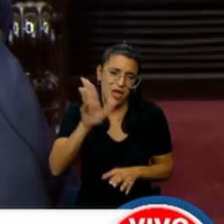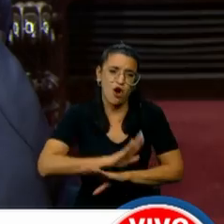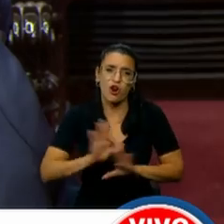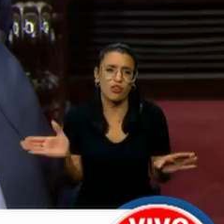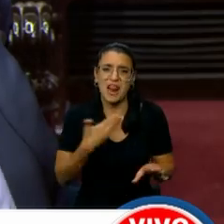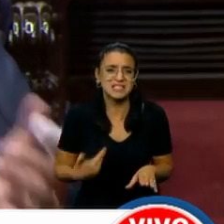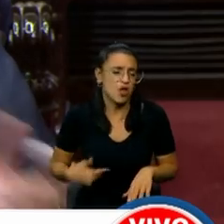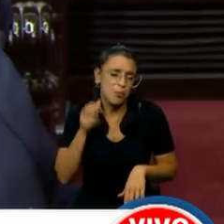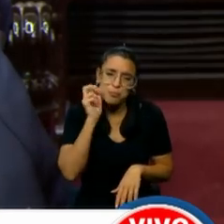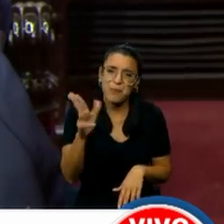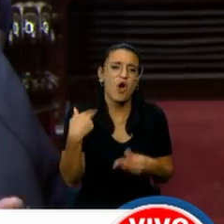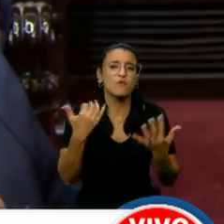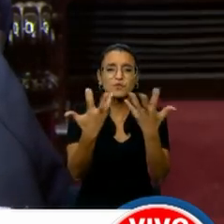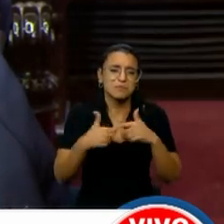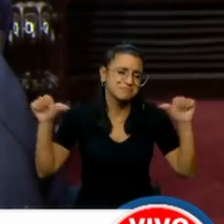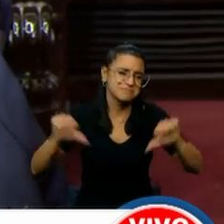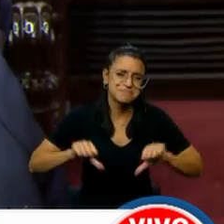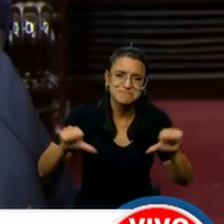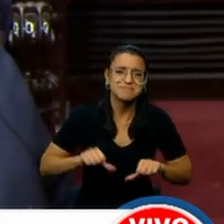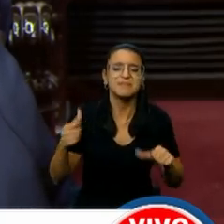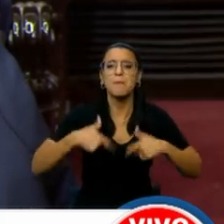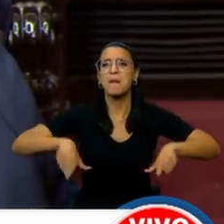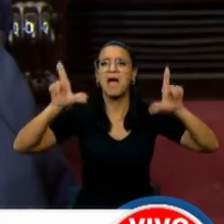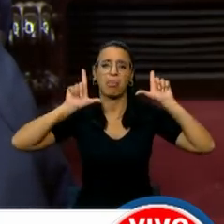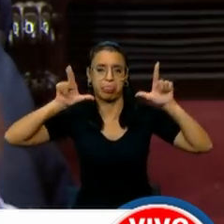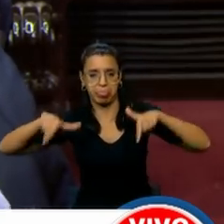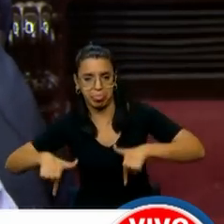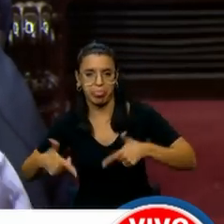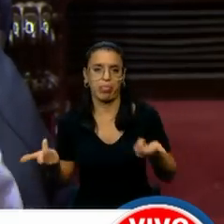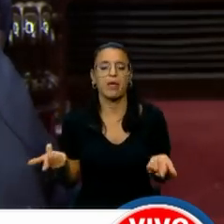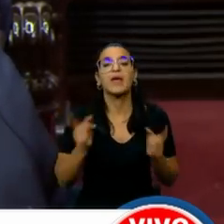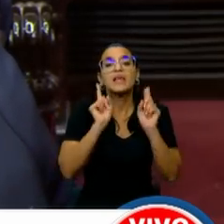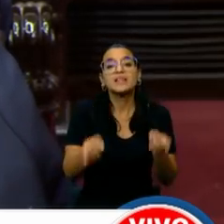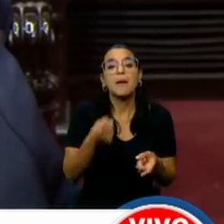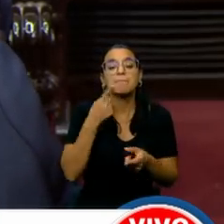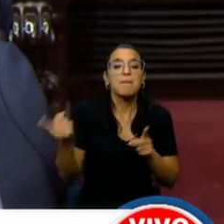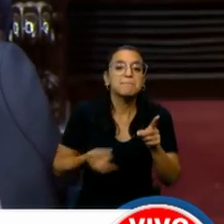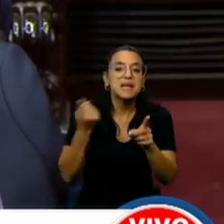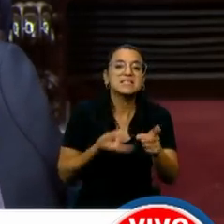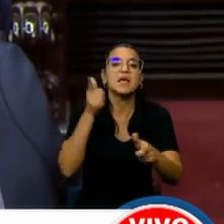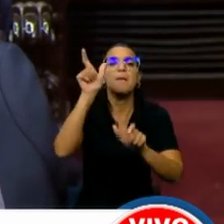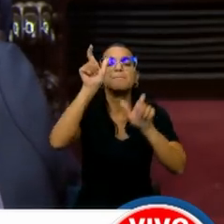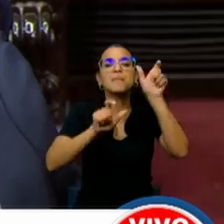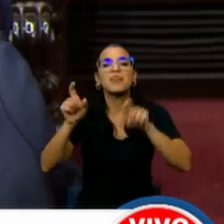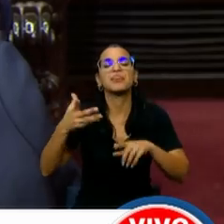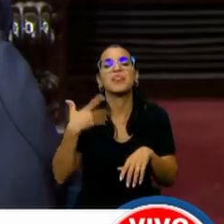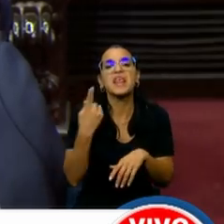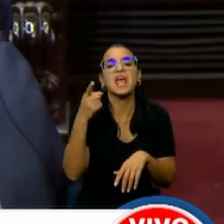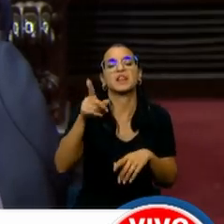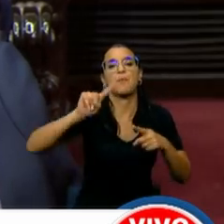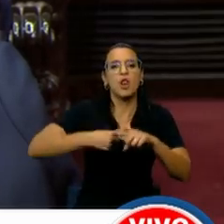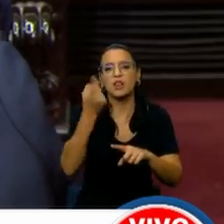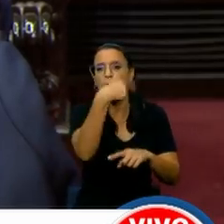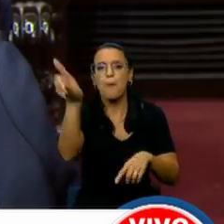es el de peor funcionamiento el de peor imagen pública y además se dedican a perseguir a los dirigentes políticos meterlos presos